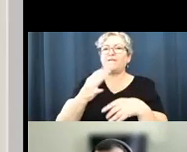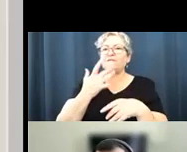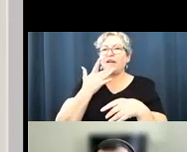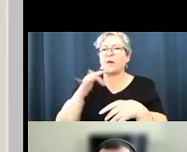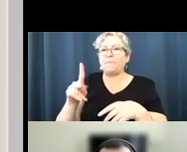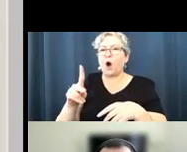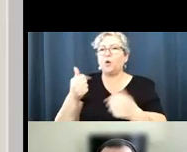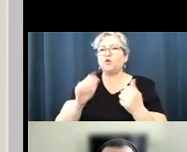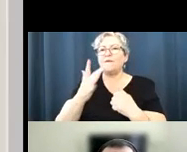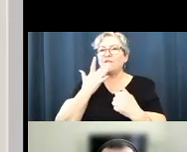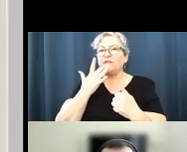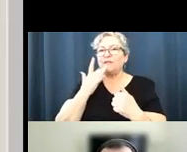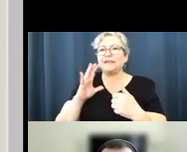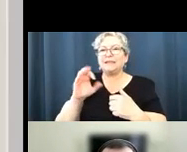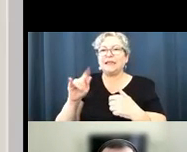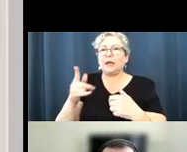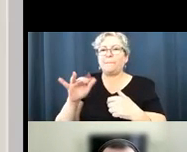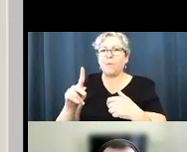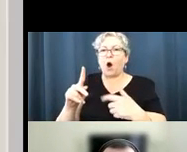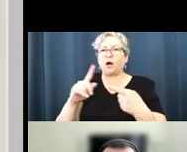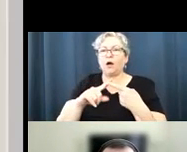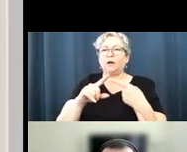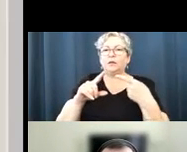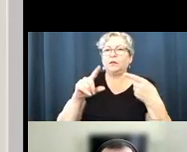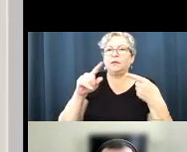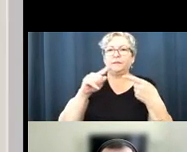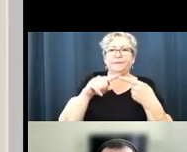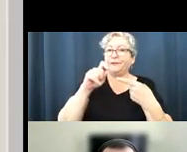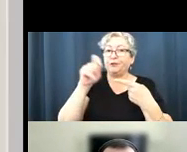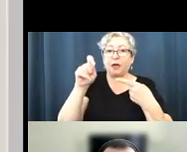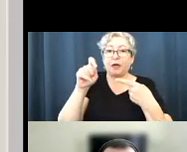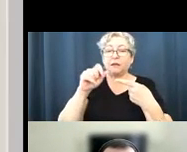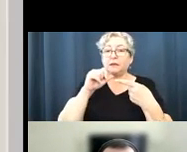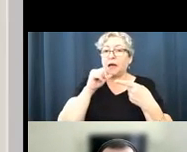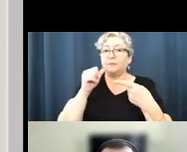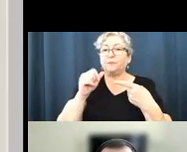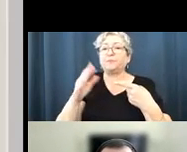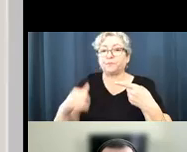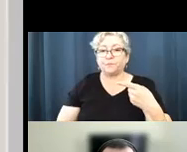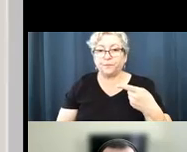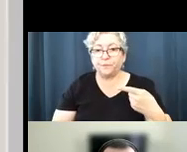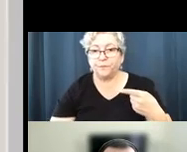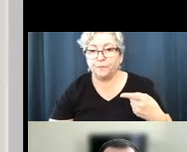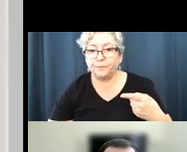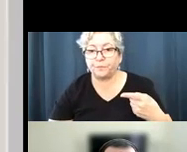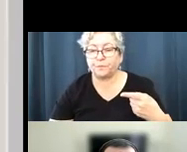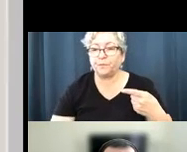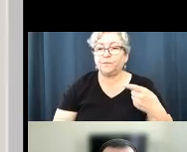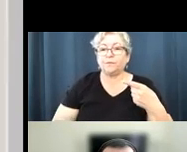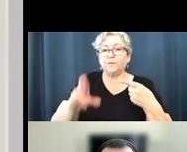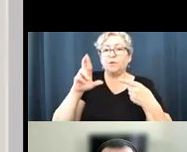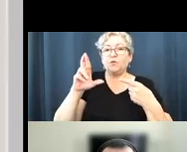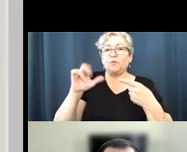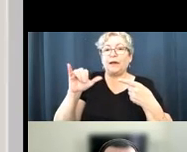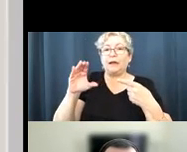todos los espacios. ¿Cuál es su parque favorito? Hay uno que dice no, ninguno. Entonces, cuando hablamos sobre